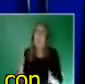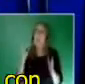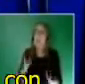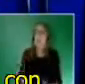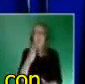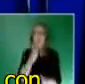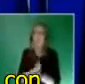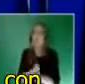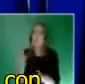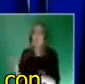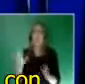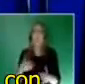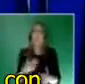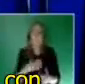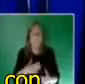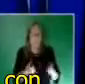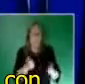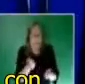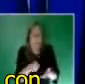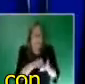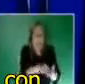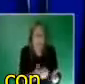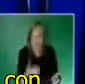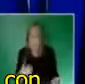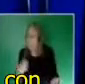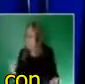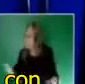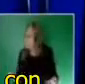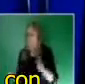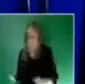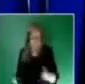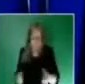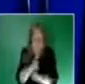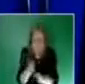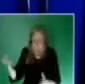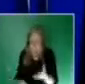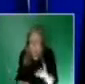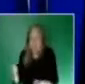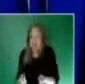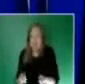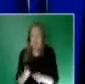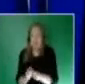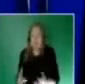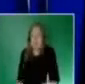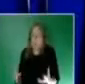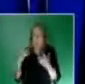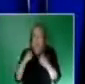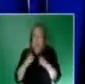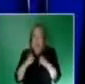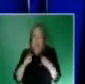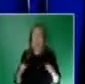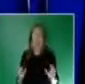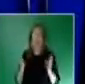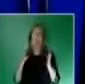es un viejo reumático como yo y se le fue la vida y uno se hace esta pregunta ¿ese es el destino